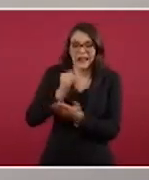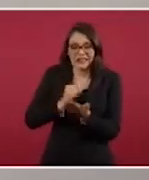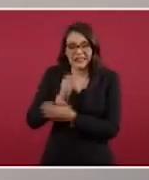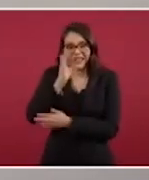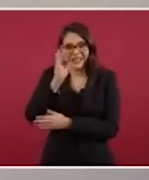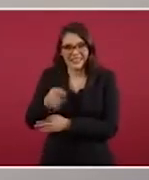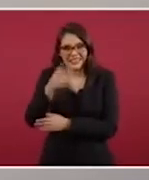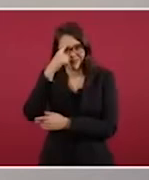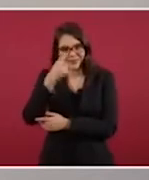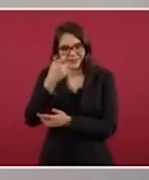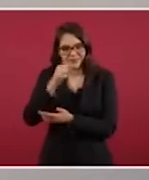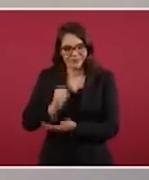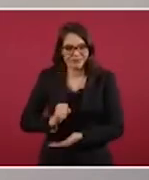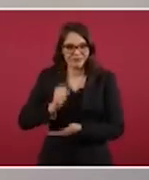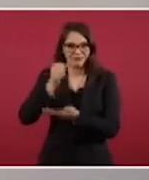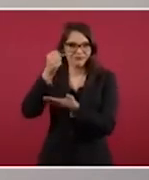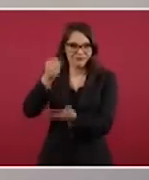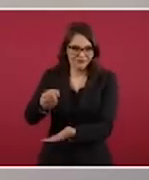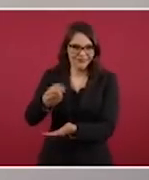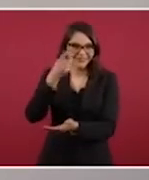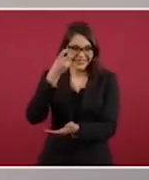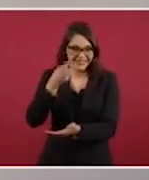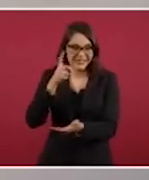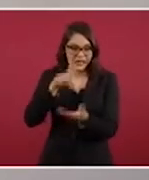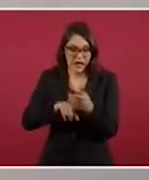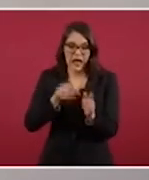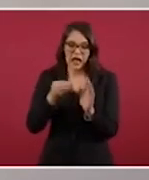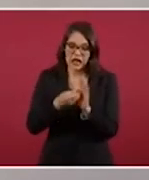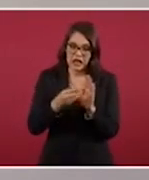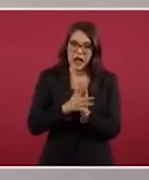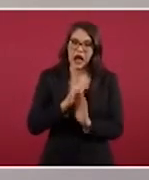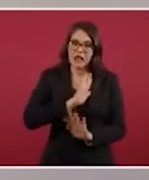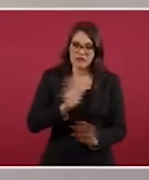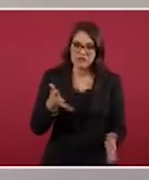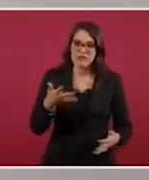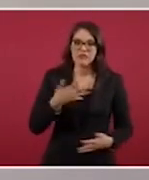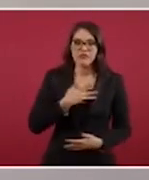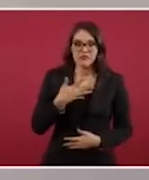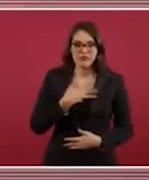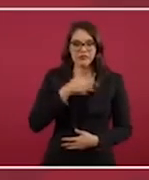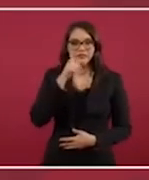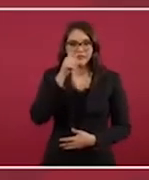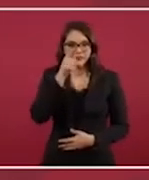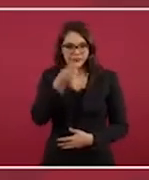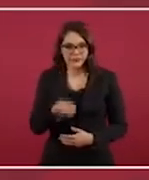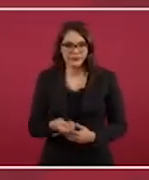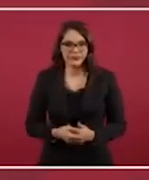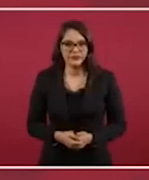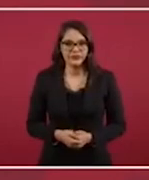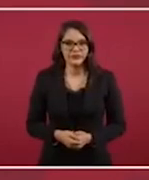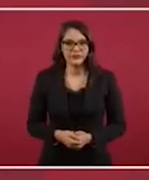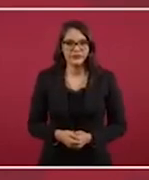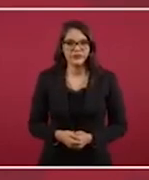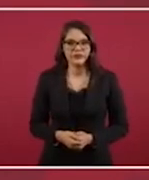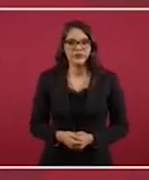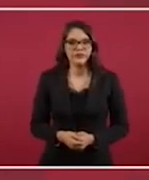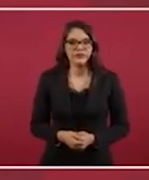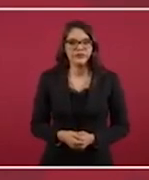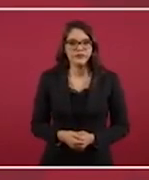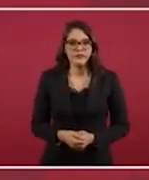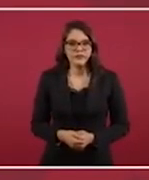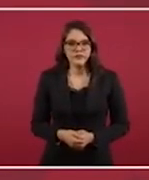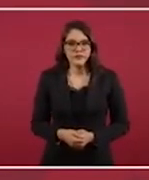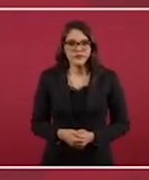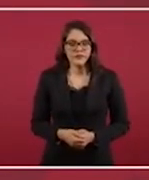ya está y el presupuesto